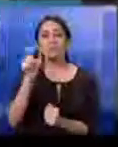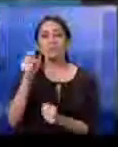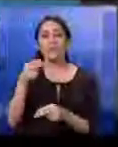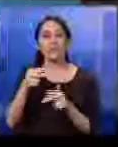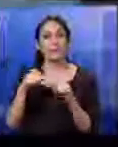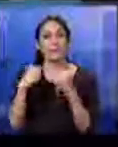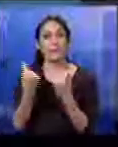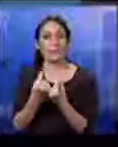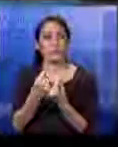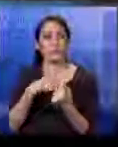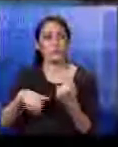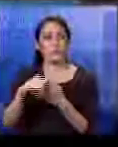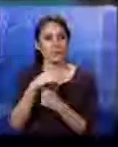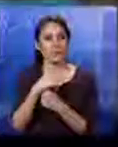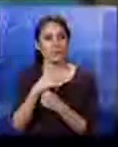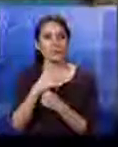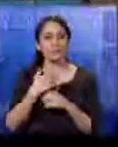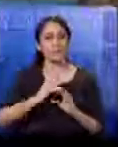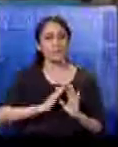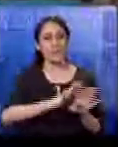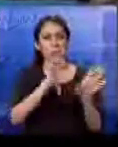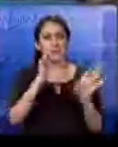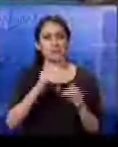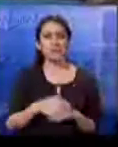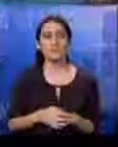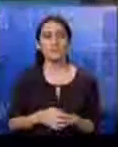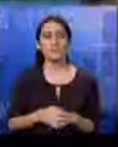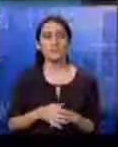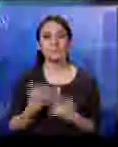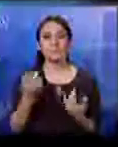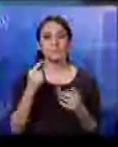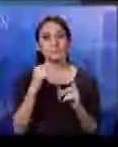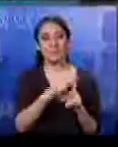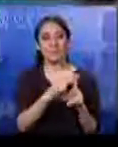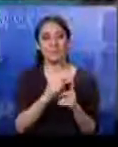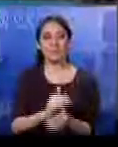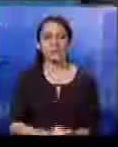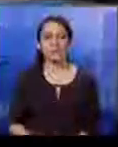integrantes de democracia popular empujaron contra la pared que le increparon